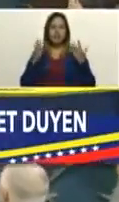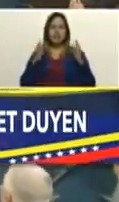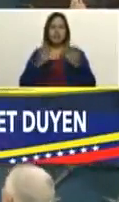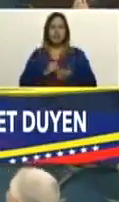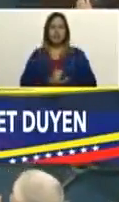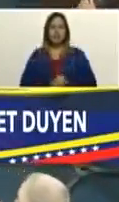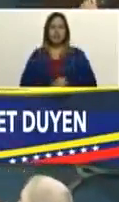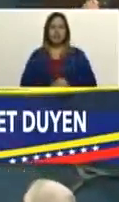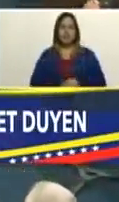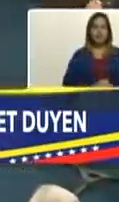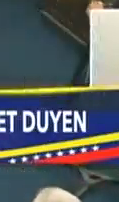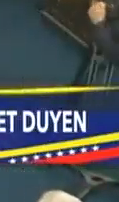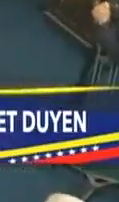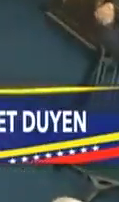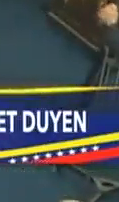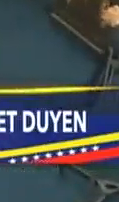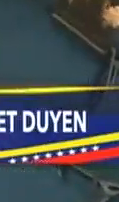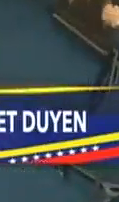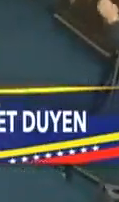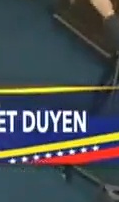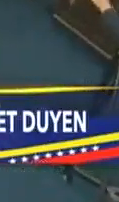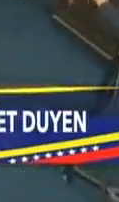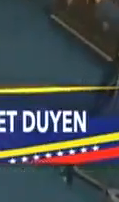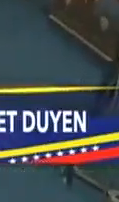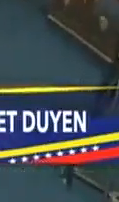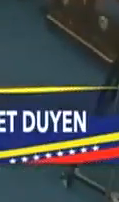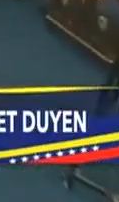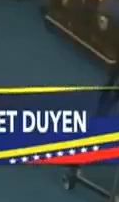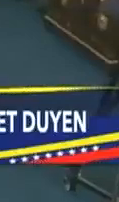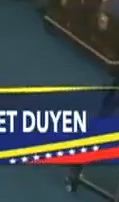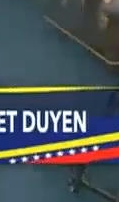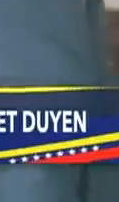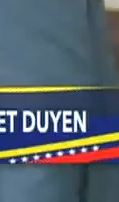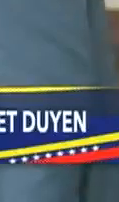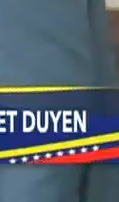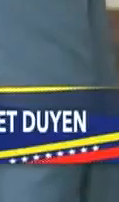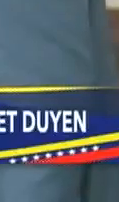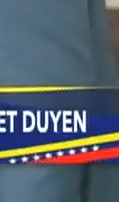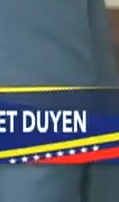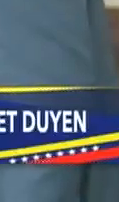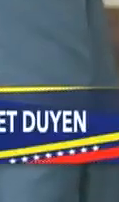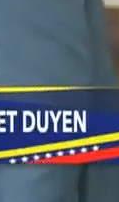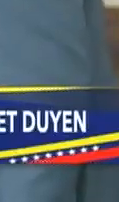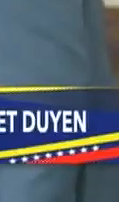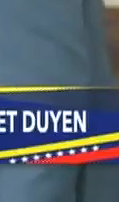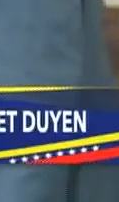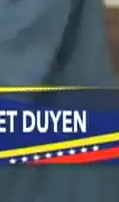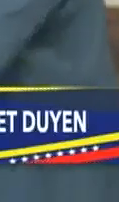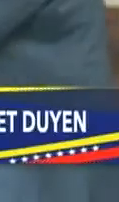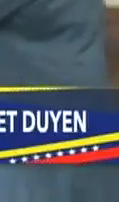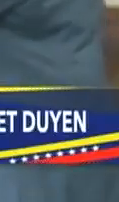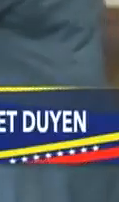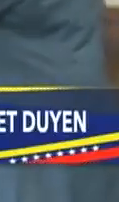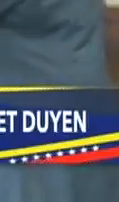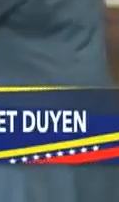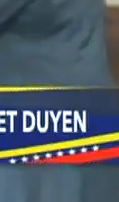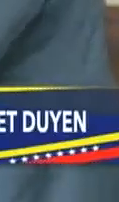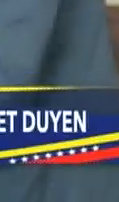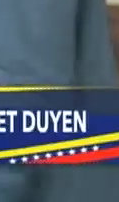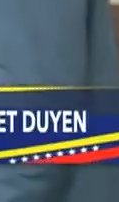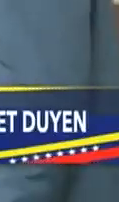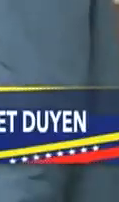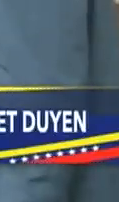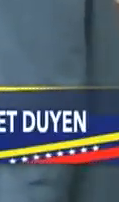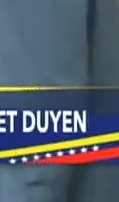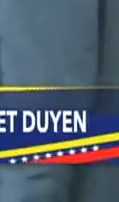Palabras del excelentísimo señor Leviet Duyen, profundamente agradecido por la condecoración Orden